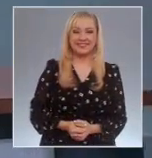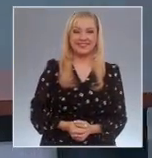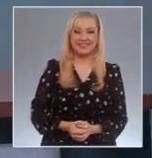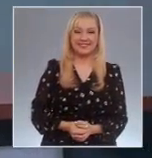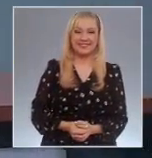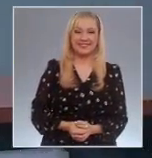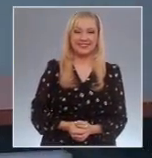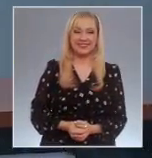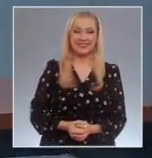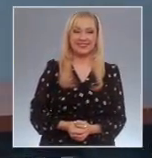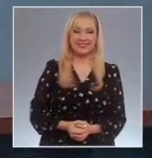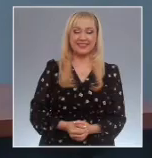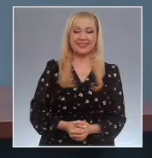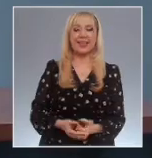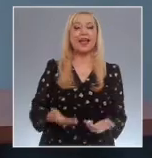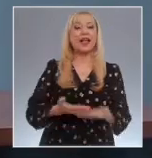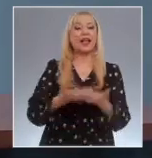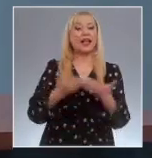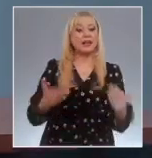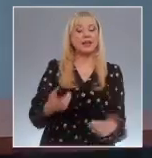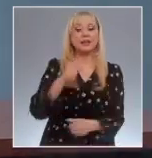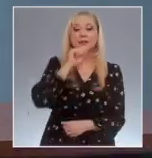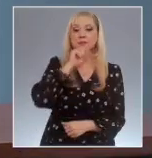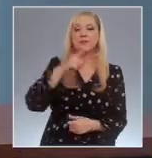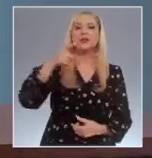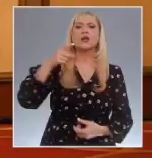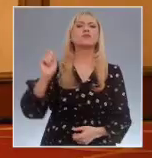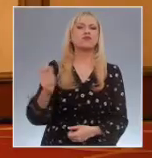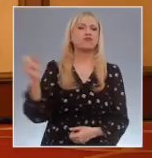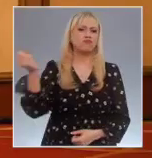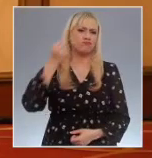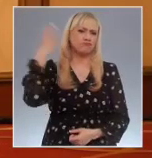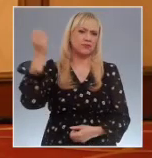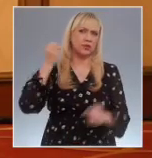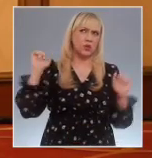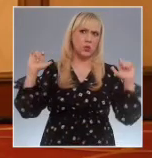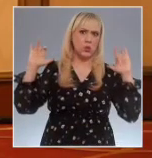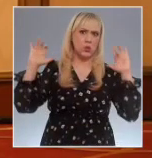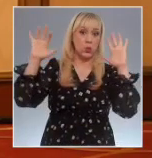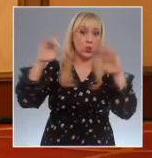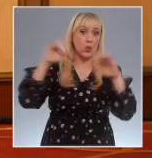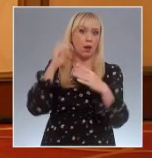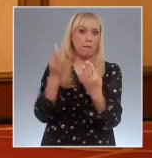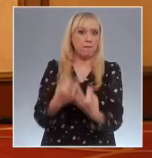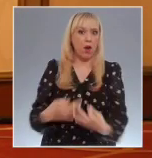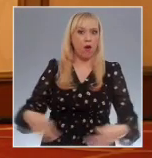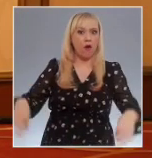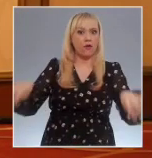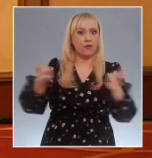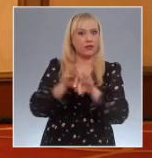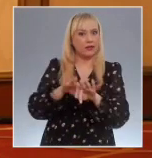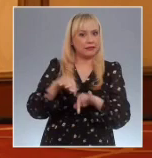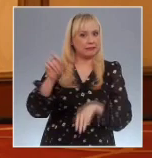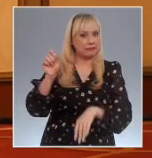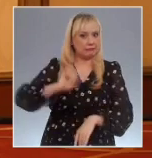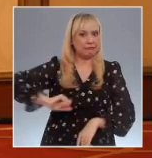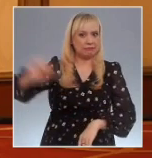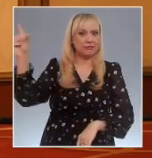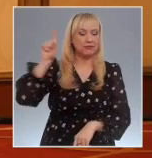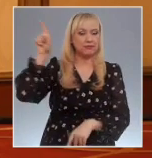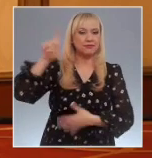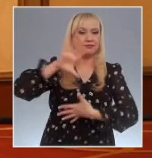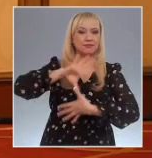Y en esta cumbre, el foro judicial más importante de Iberoamérica, el ministro Luis María Aguilar Morales subrayó el valor de la